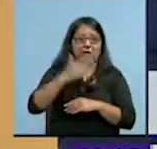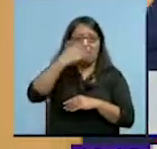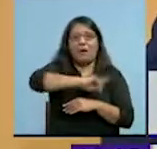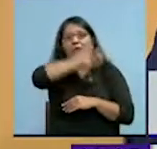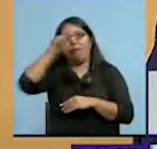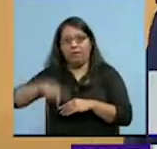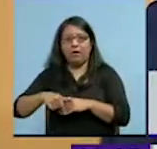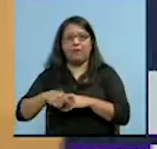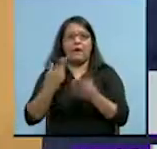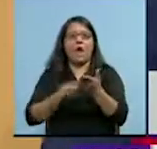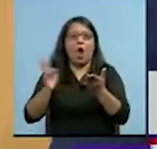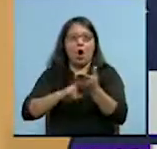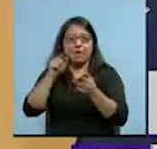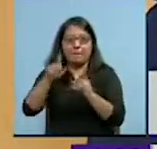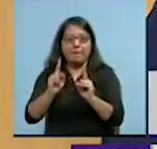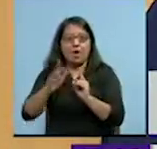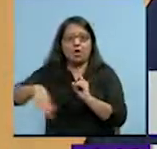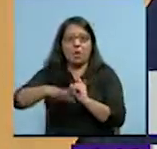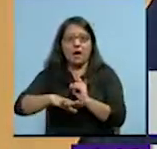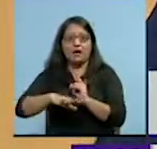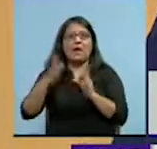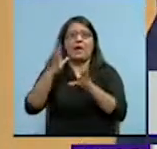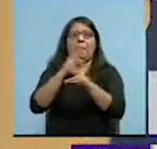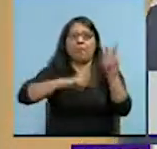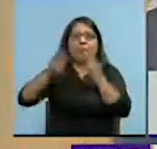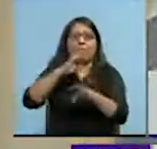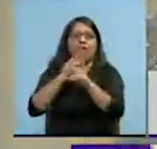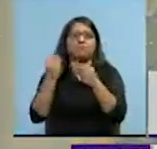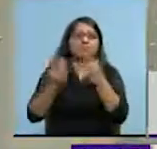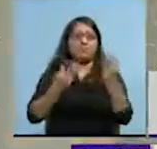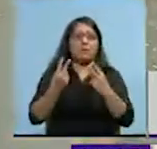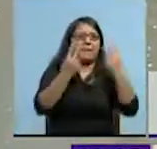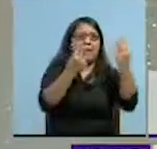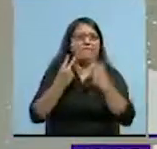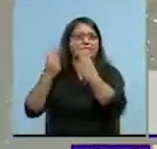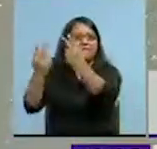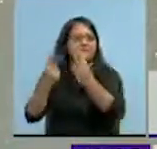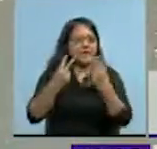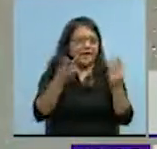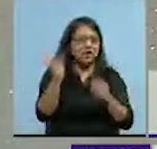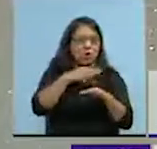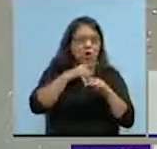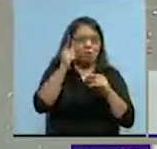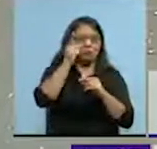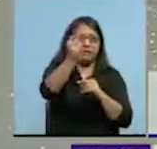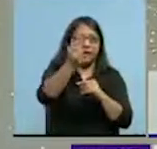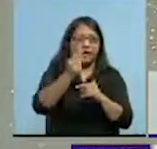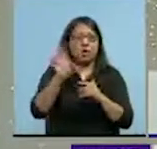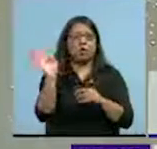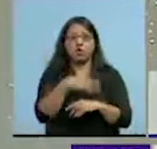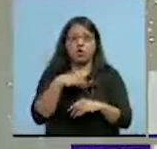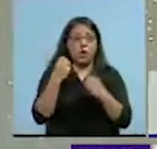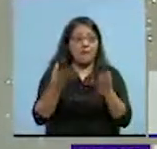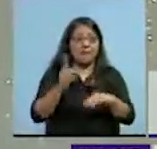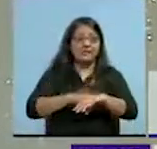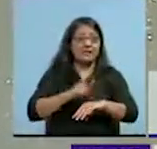a enganchar de transporte de vuelta es todo un tema de abono y hay que hacerlo todo con tiempo porque no hay